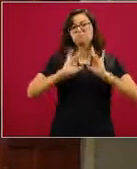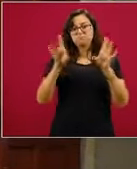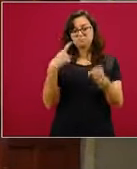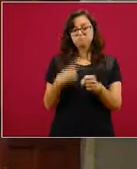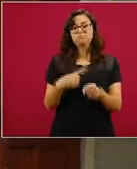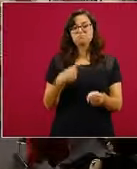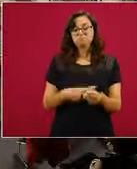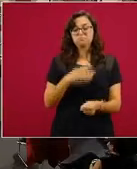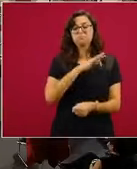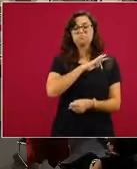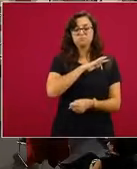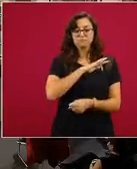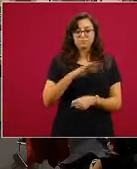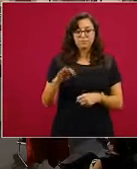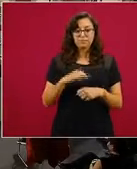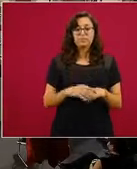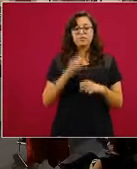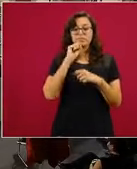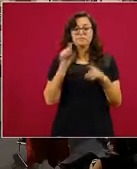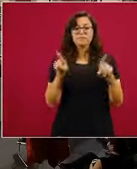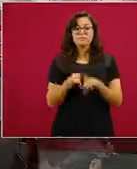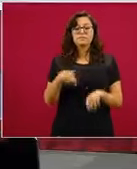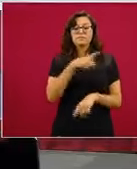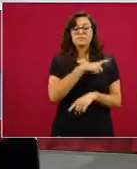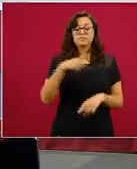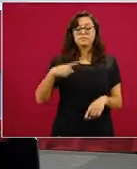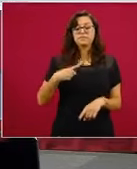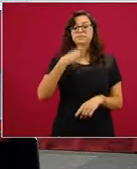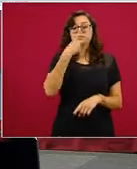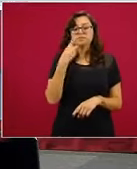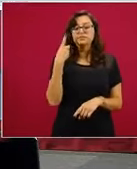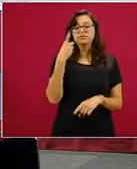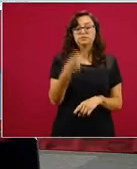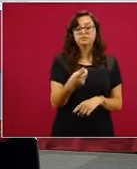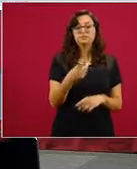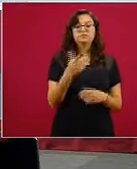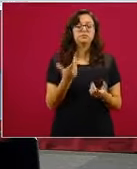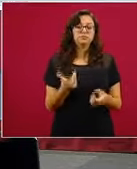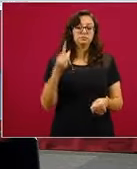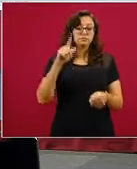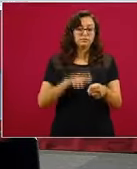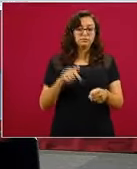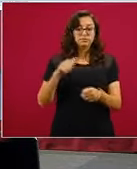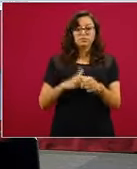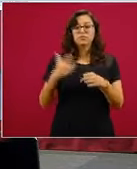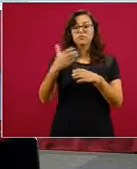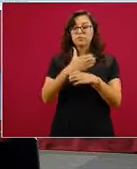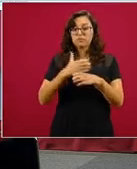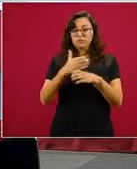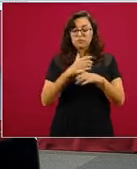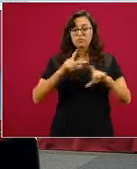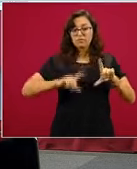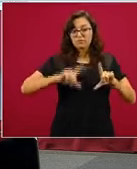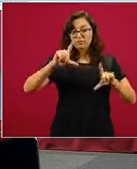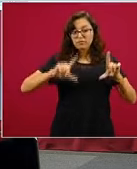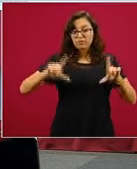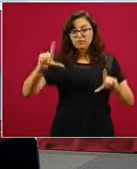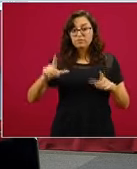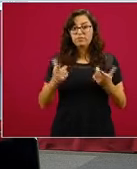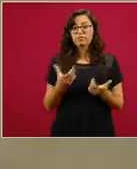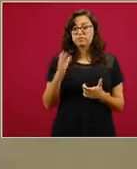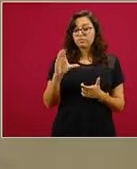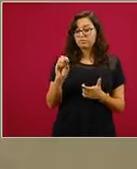tratar. Aquí también es importante mencionar, ustedes pueden ver en color café las barras que corresponden a los casos de